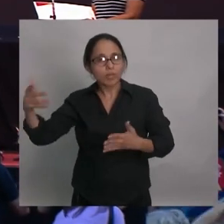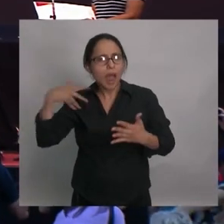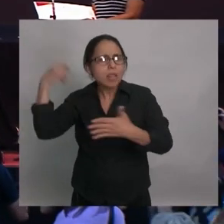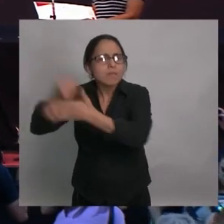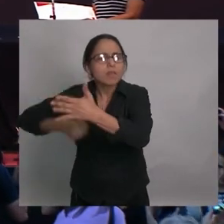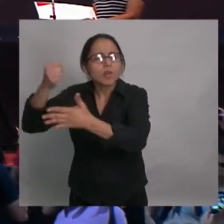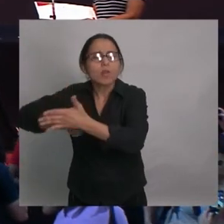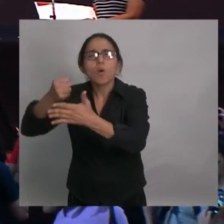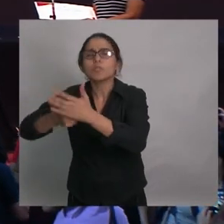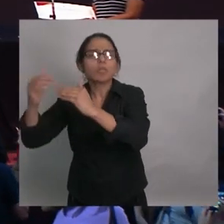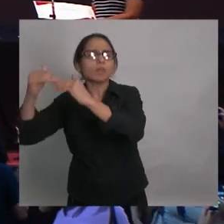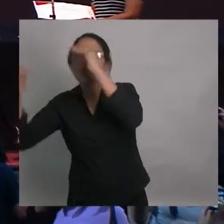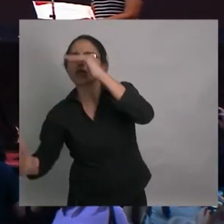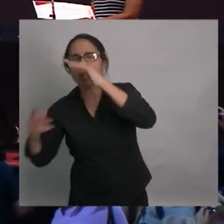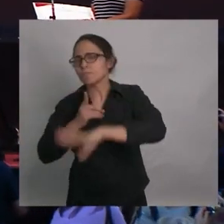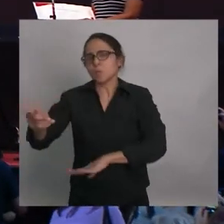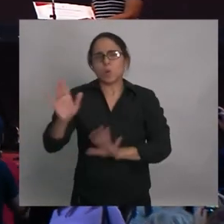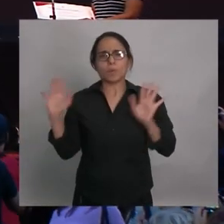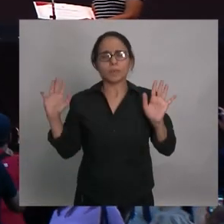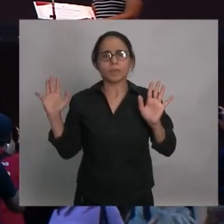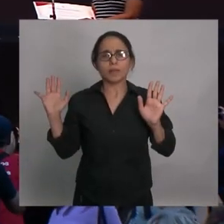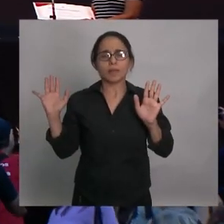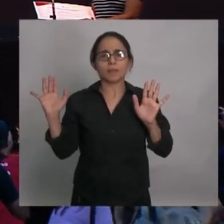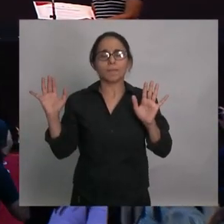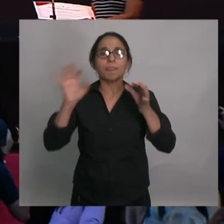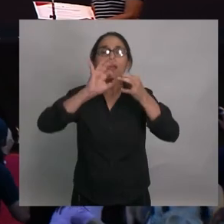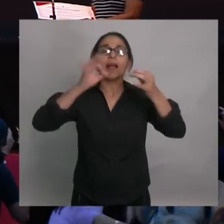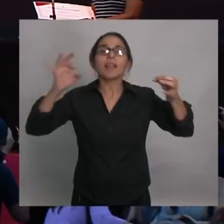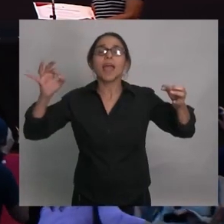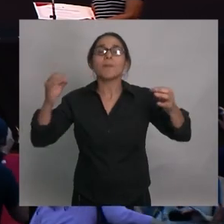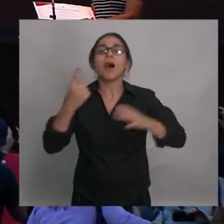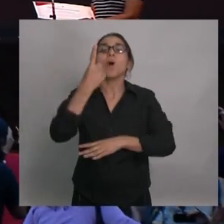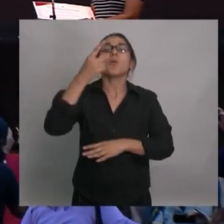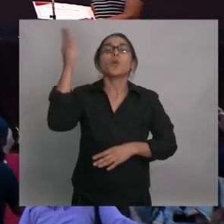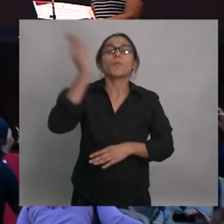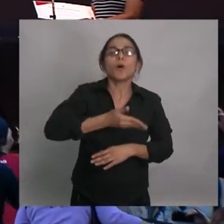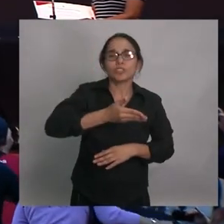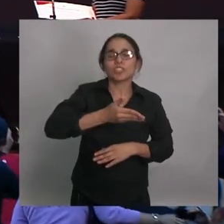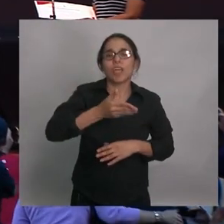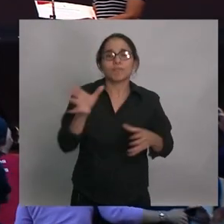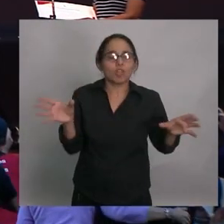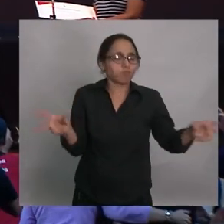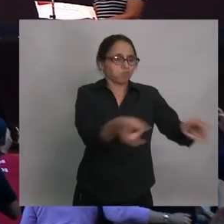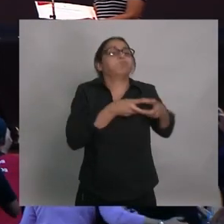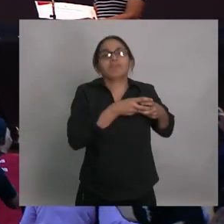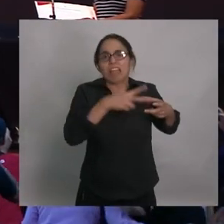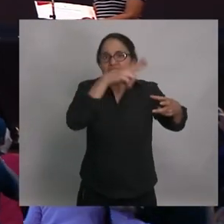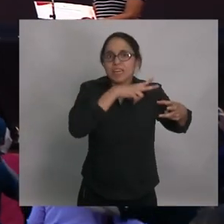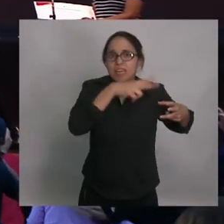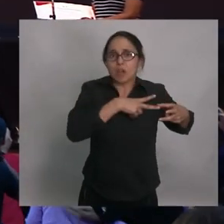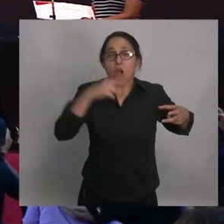contra la desigualdad es el lema de que el 1 por ciento de la humanidad concentra más riqueza que el